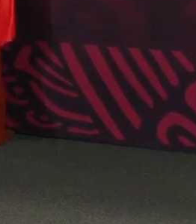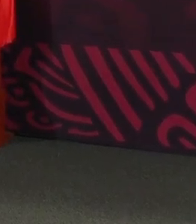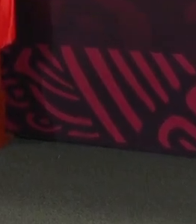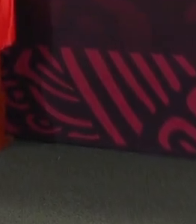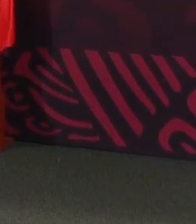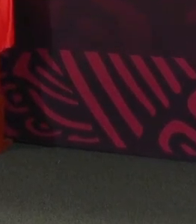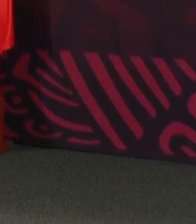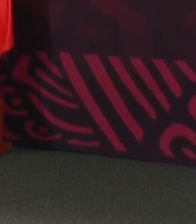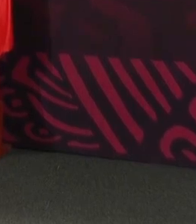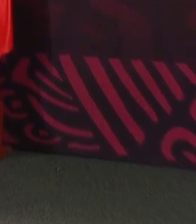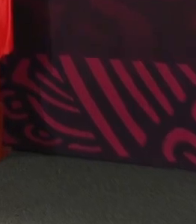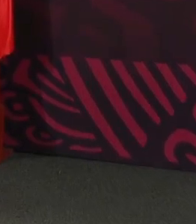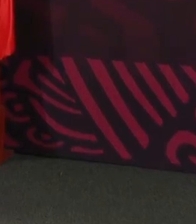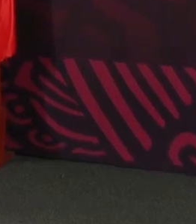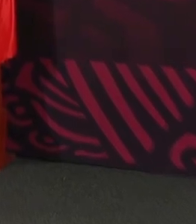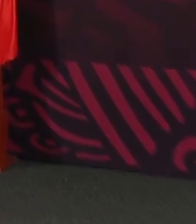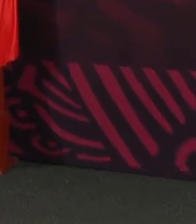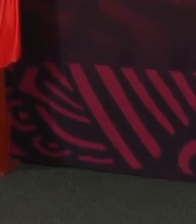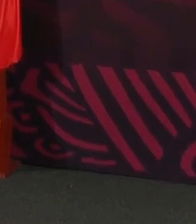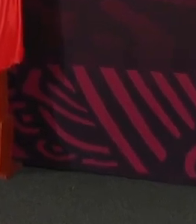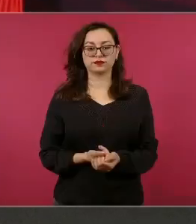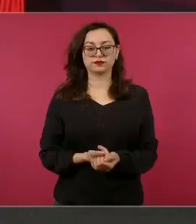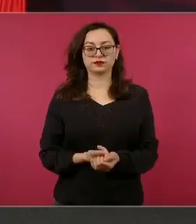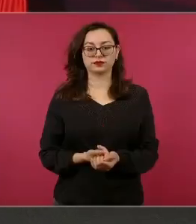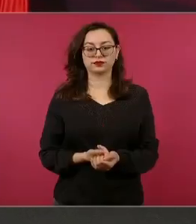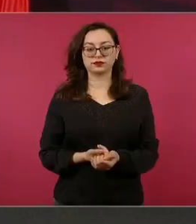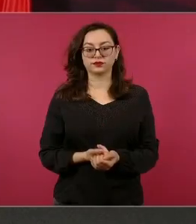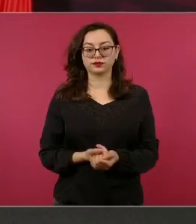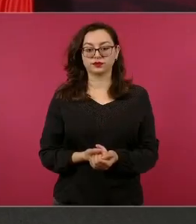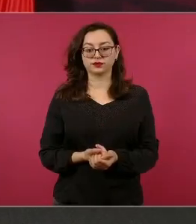informarles sobre